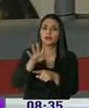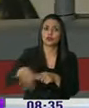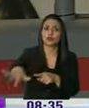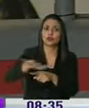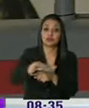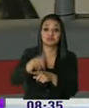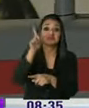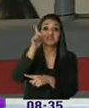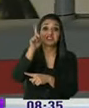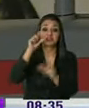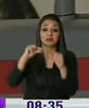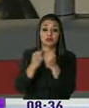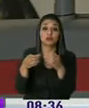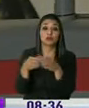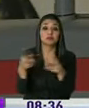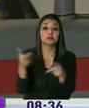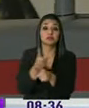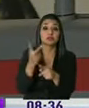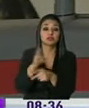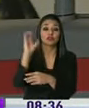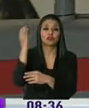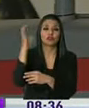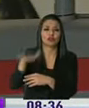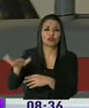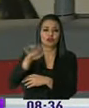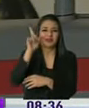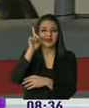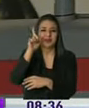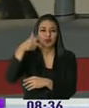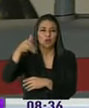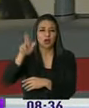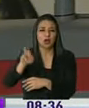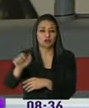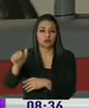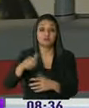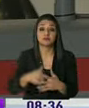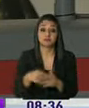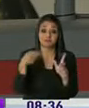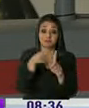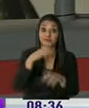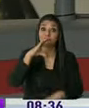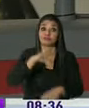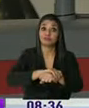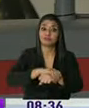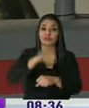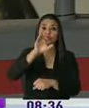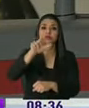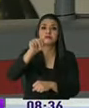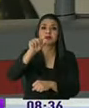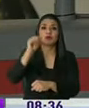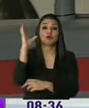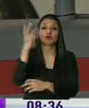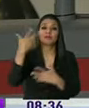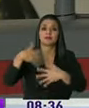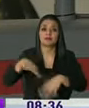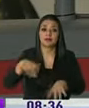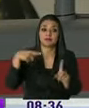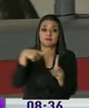es uno de los cabecillas de la organización Oliver Sinisterra, liderada por alias Guacho. fue detenido en Tumaco, en Colombia, y él